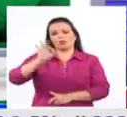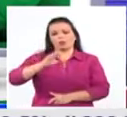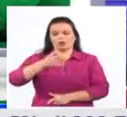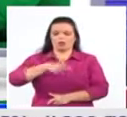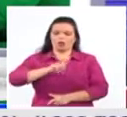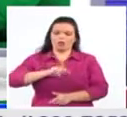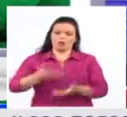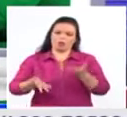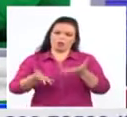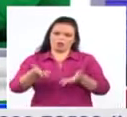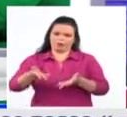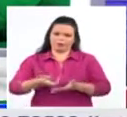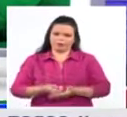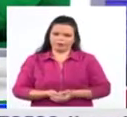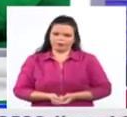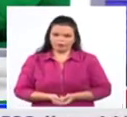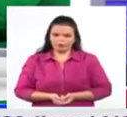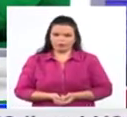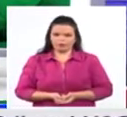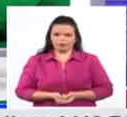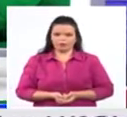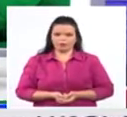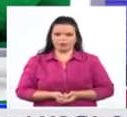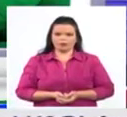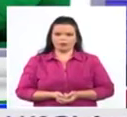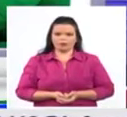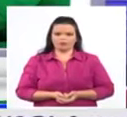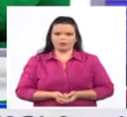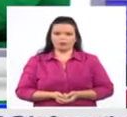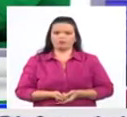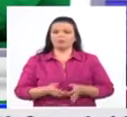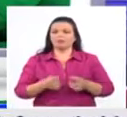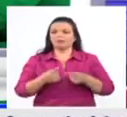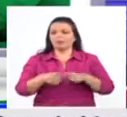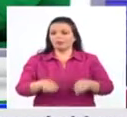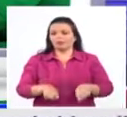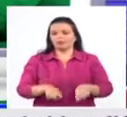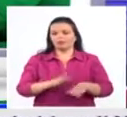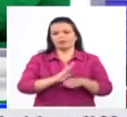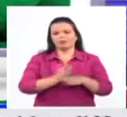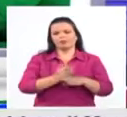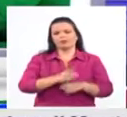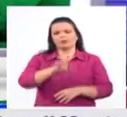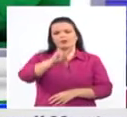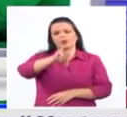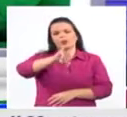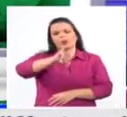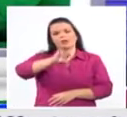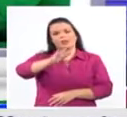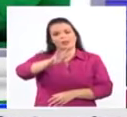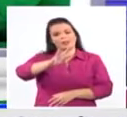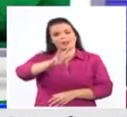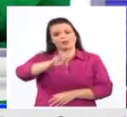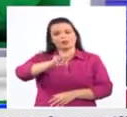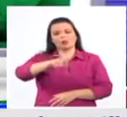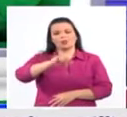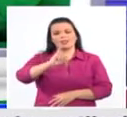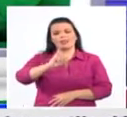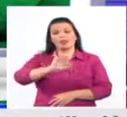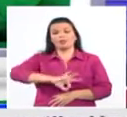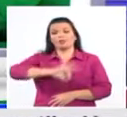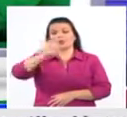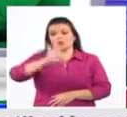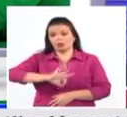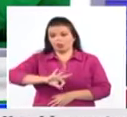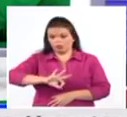obstante, con estas altas, el 93,6% de todas las personas que han tenido COVID-19 en